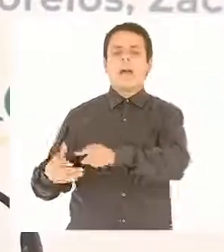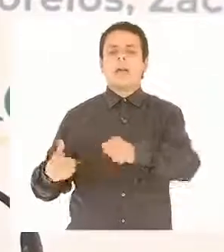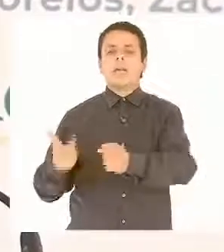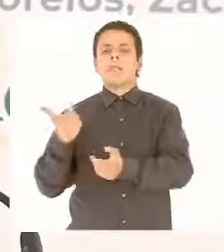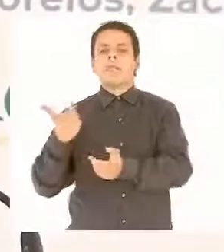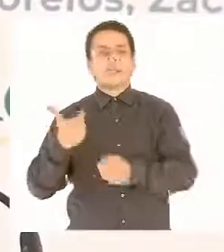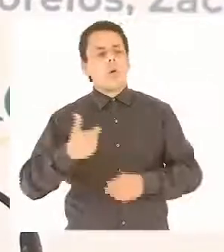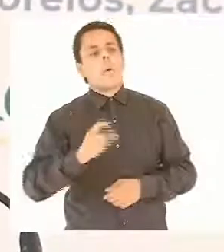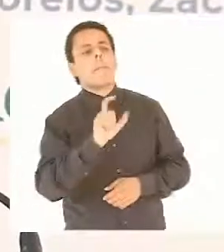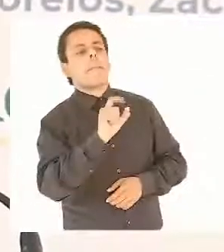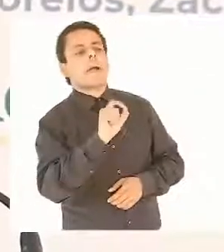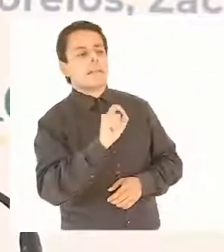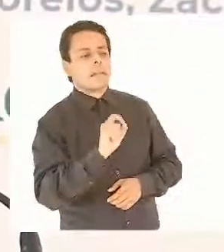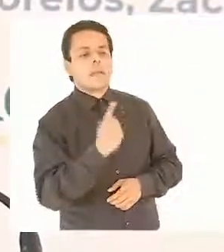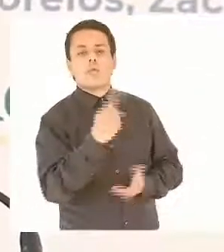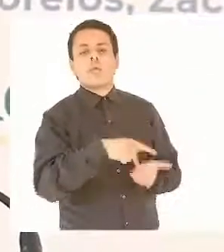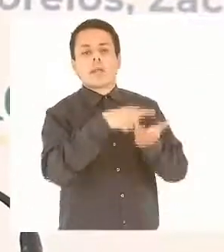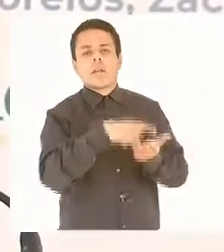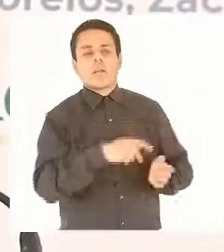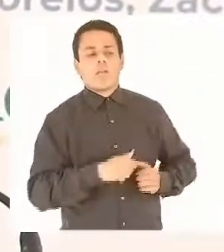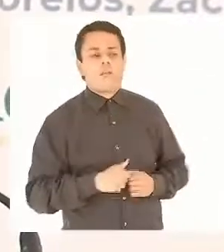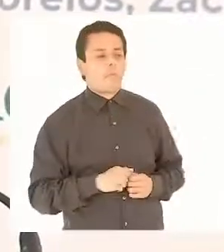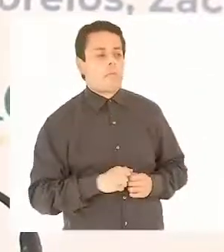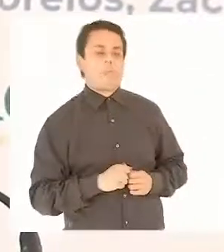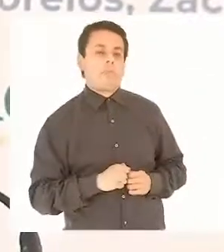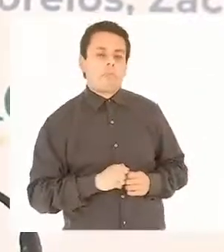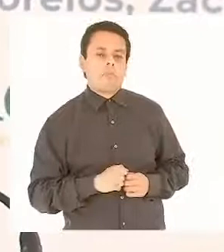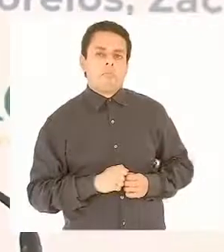a 20 pesos el kilo.